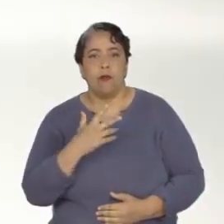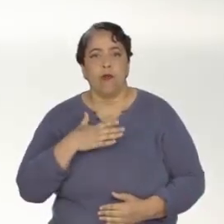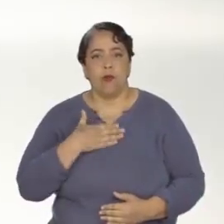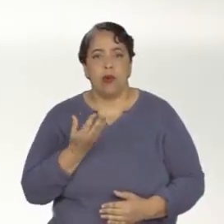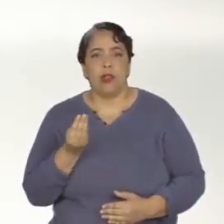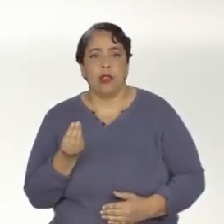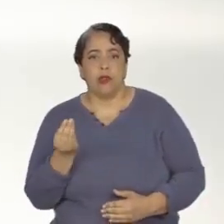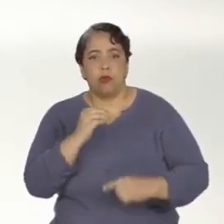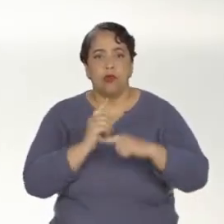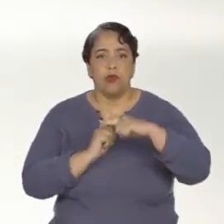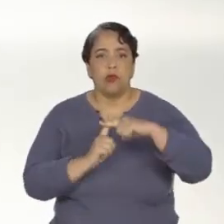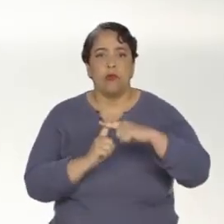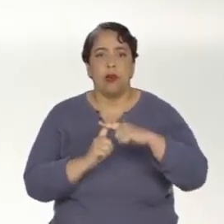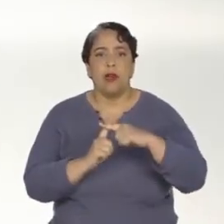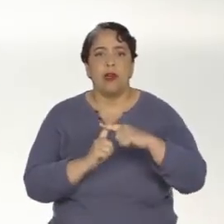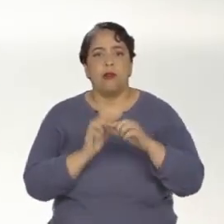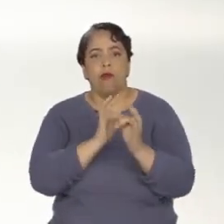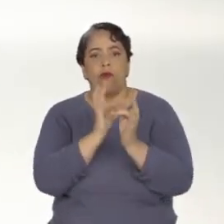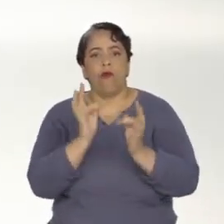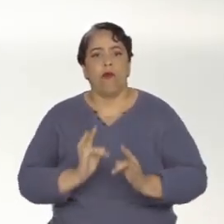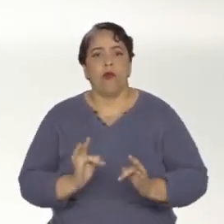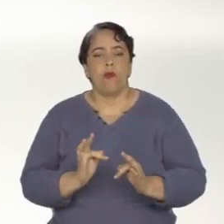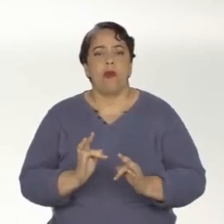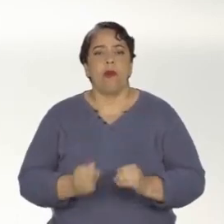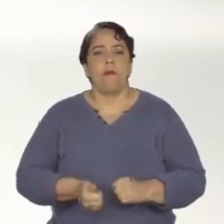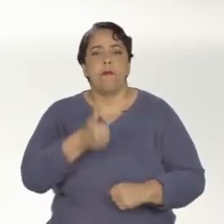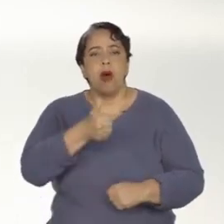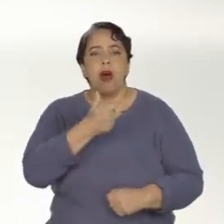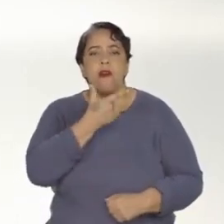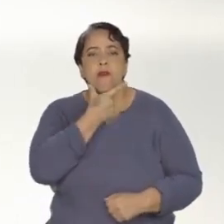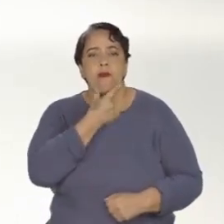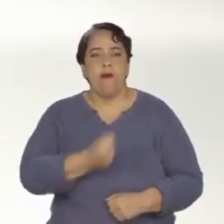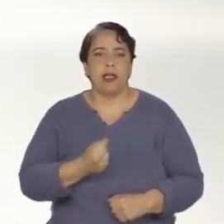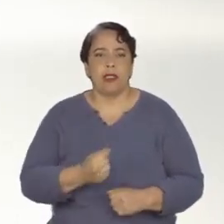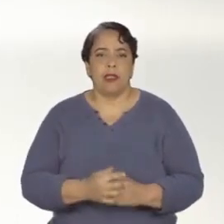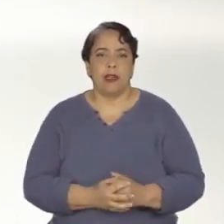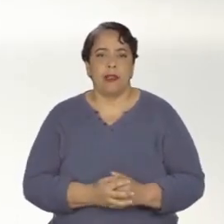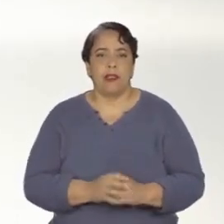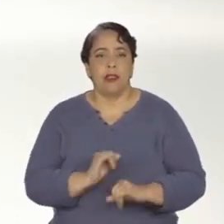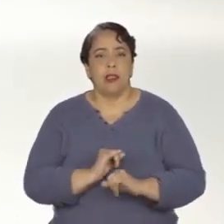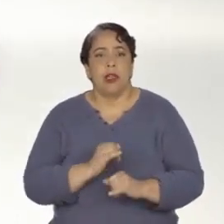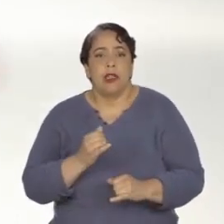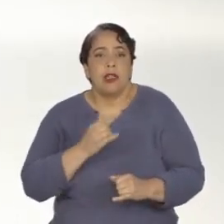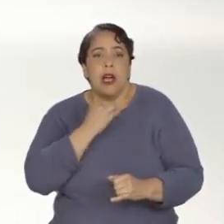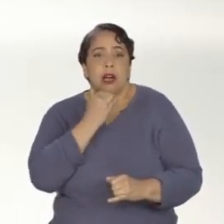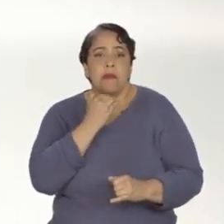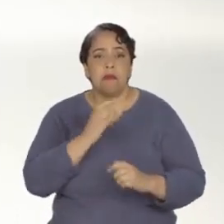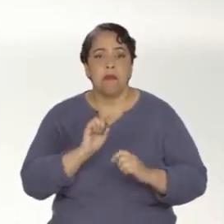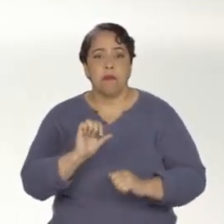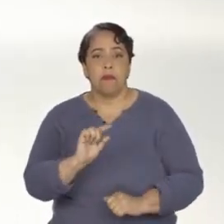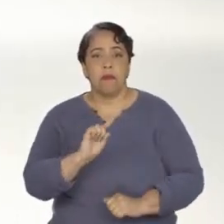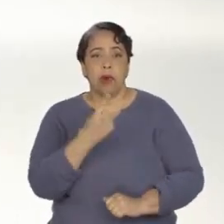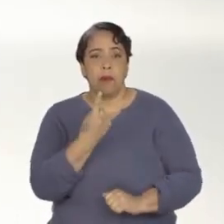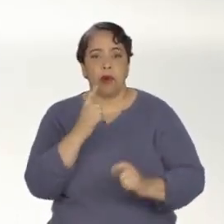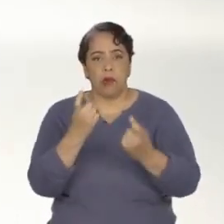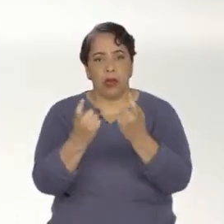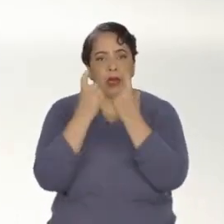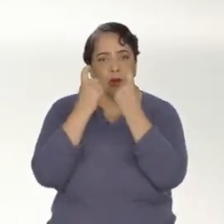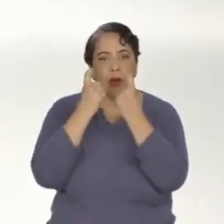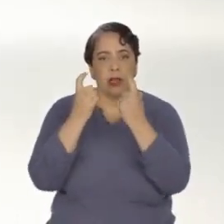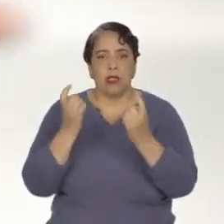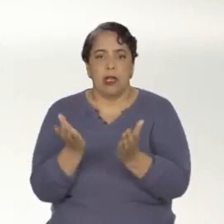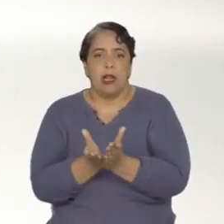3. Puedes sumar en línea. Este método es uno de los más fáciles, ya que es lo primero que